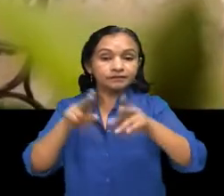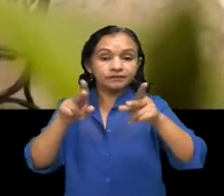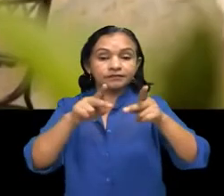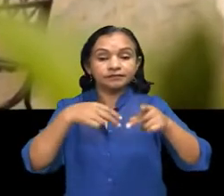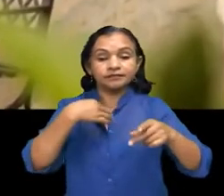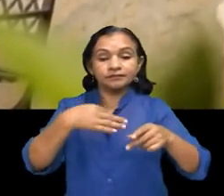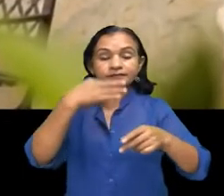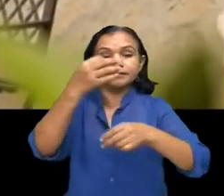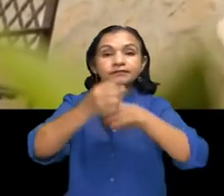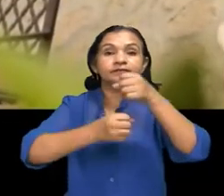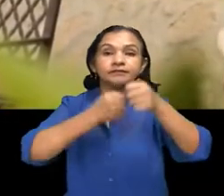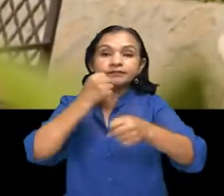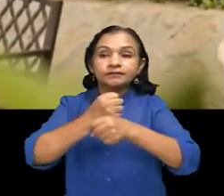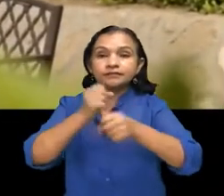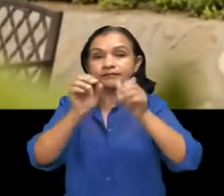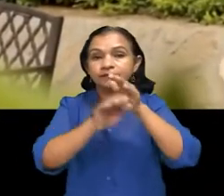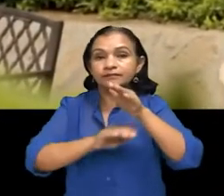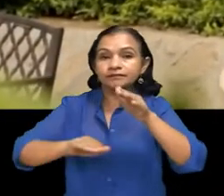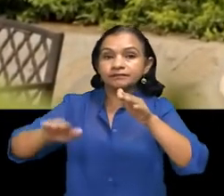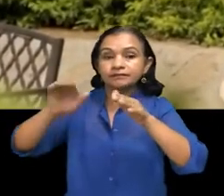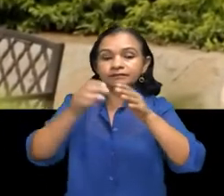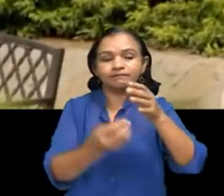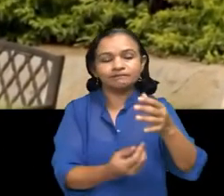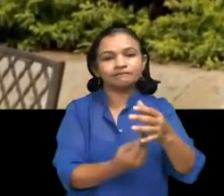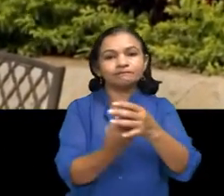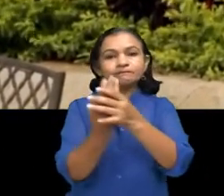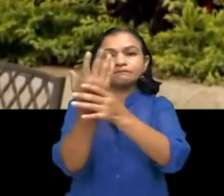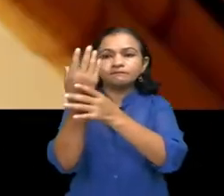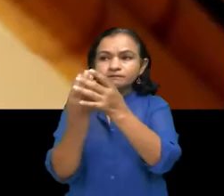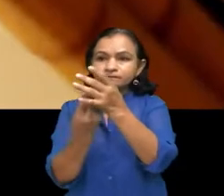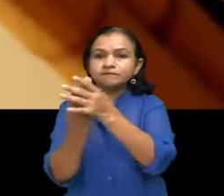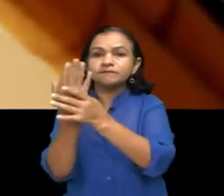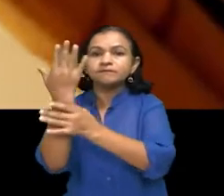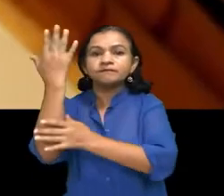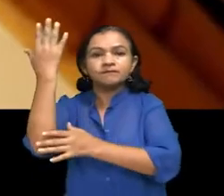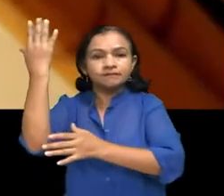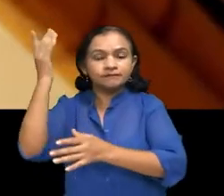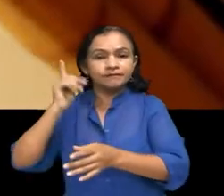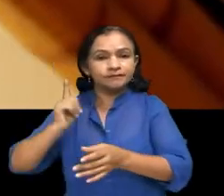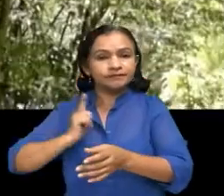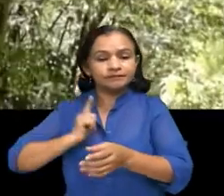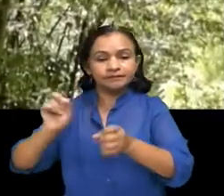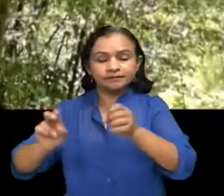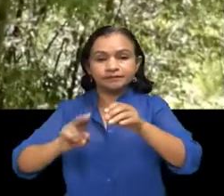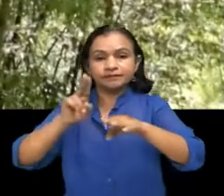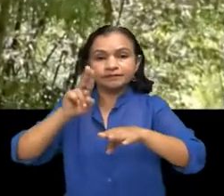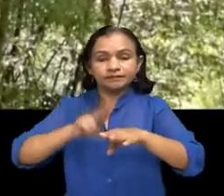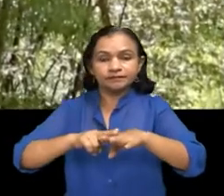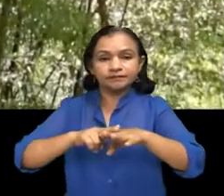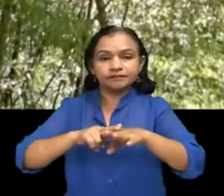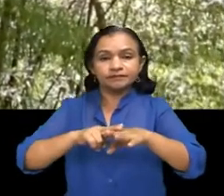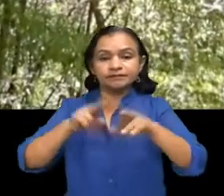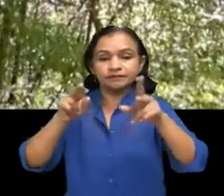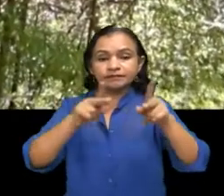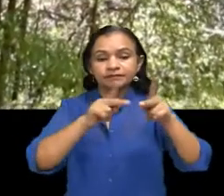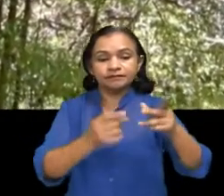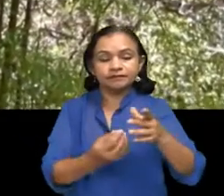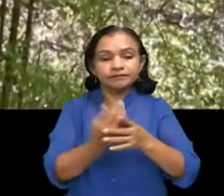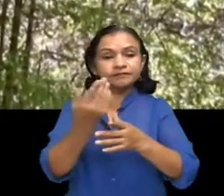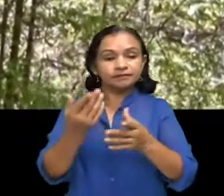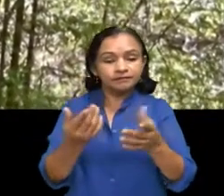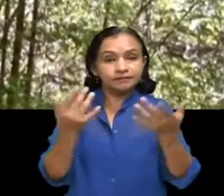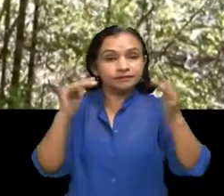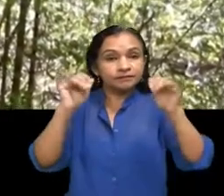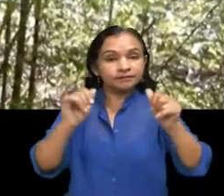próximos años es incrementar la producción de bambú, puesto que existe una estrategia nacional donde productores están